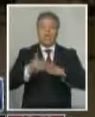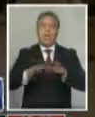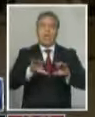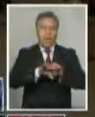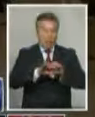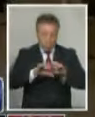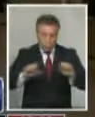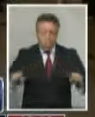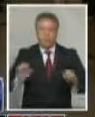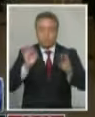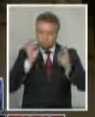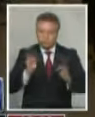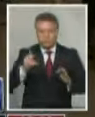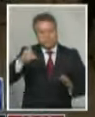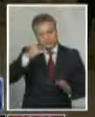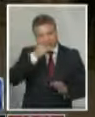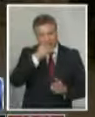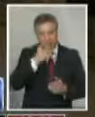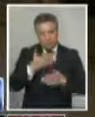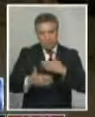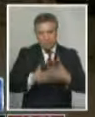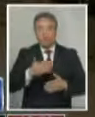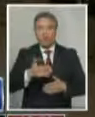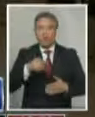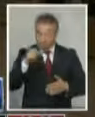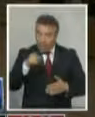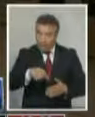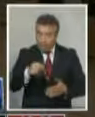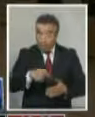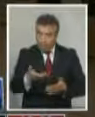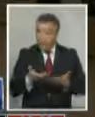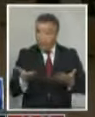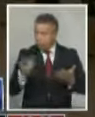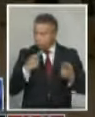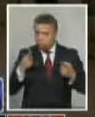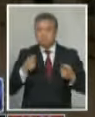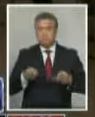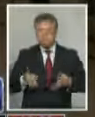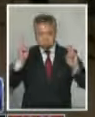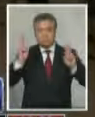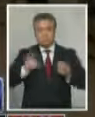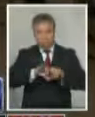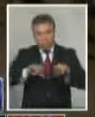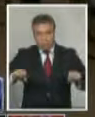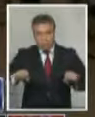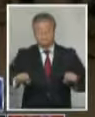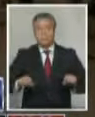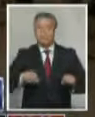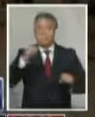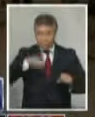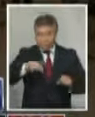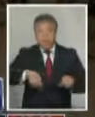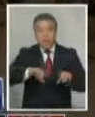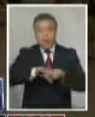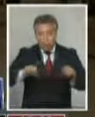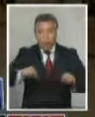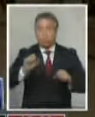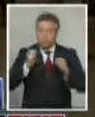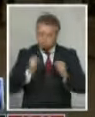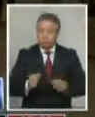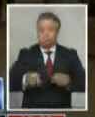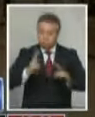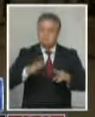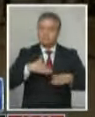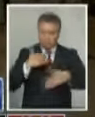diera sustentabilidad en el tiempo a esta reforma, que se dio este acuerdo. Lo importante es que este acuerdo, ciertamente, que permite avanzar de manera rápida en